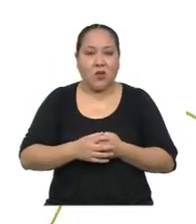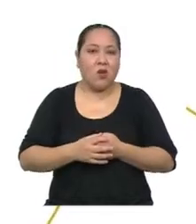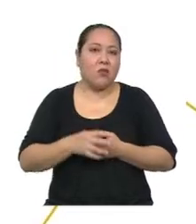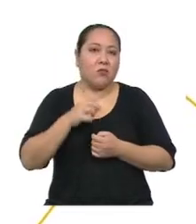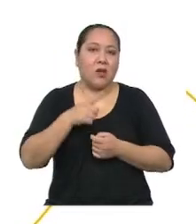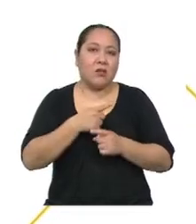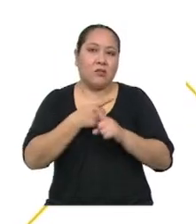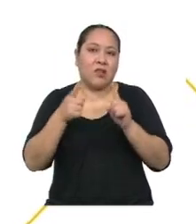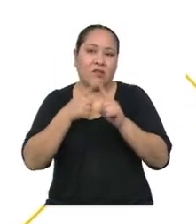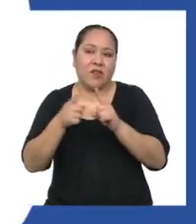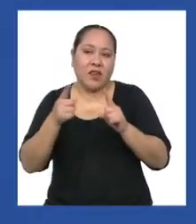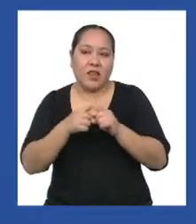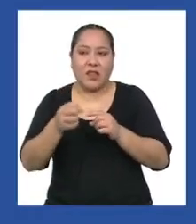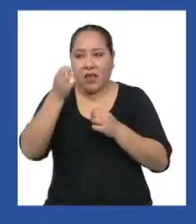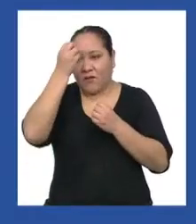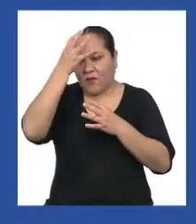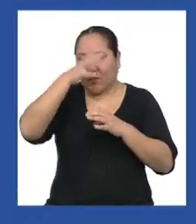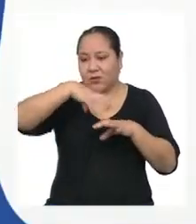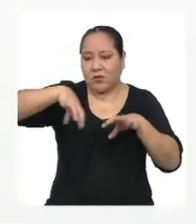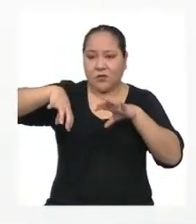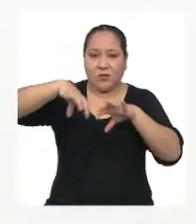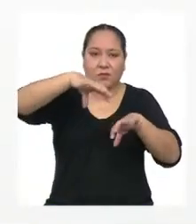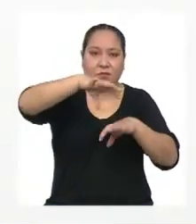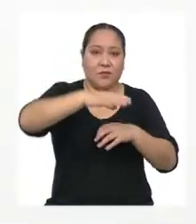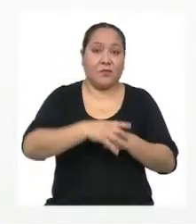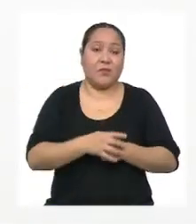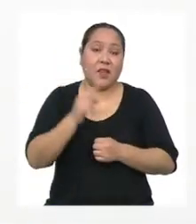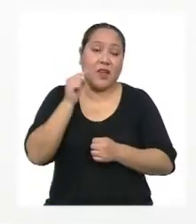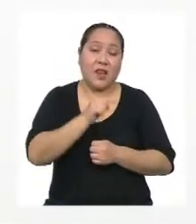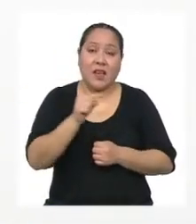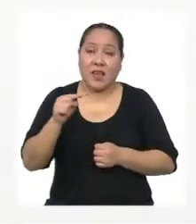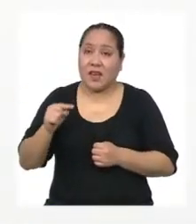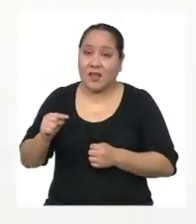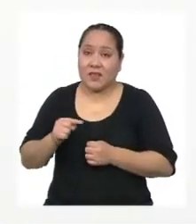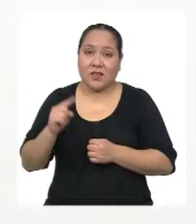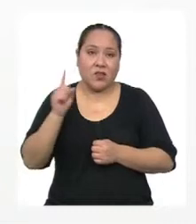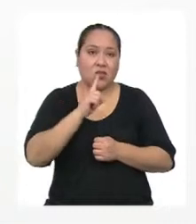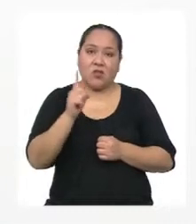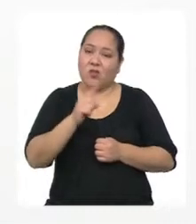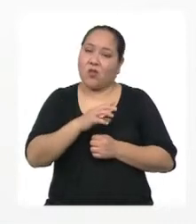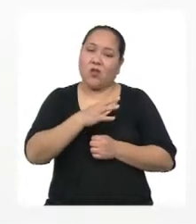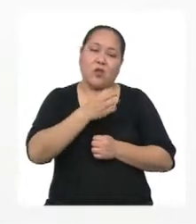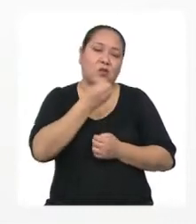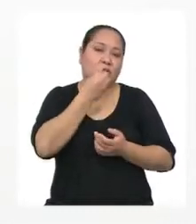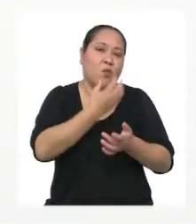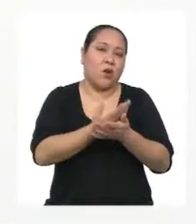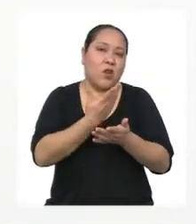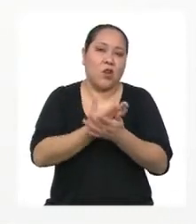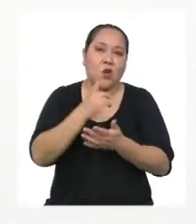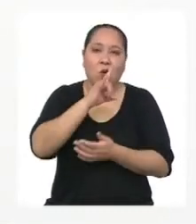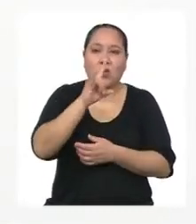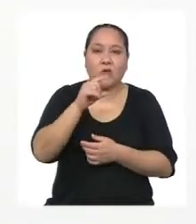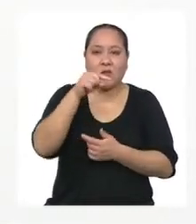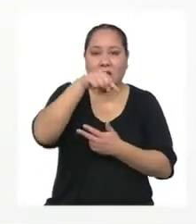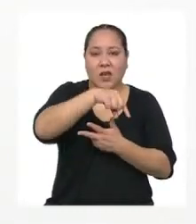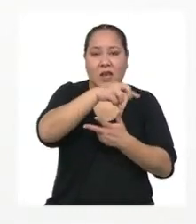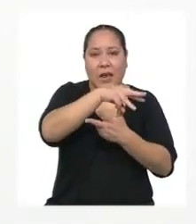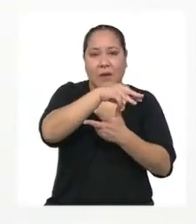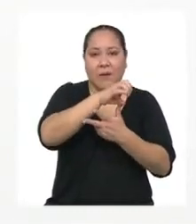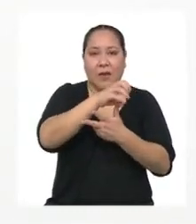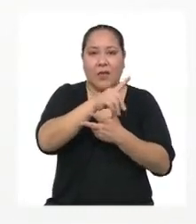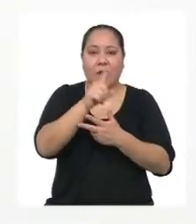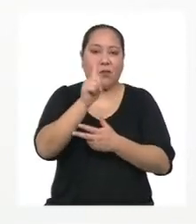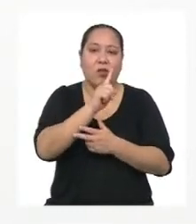discordantes, aislados o separados. En casos como este, no sería recomendable utilizar la media aritmética, porque